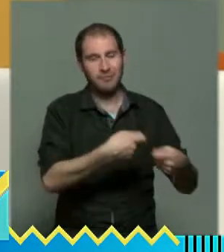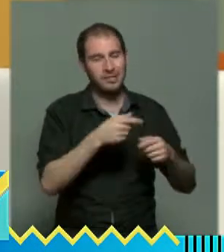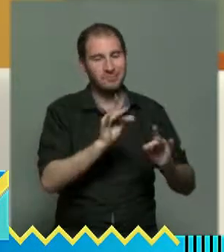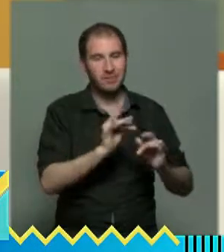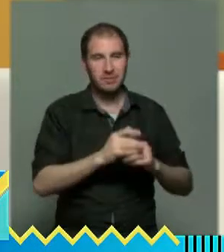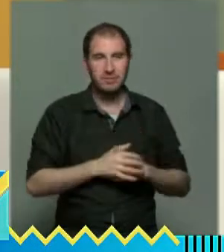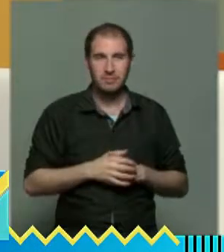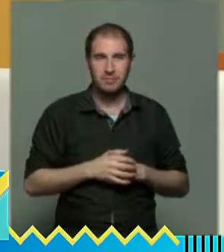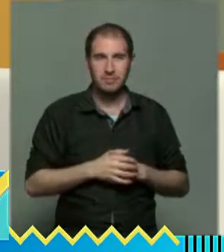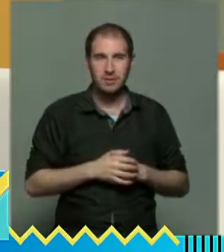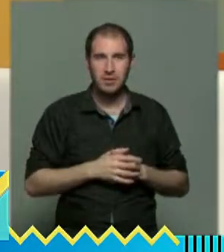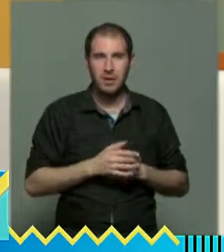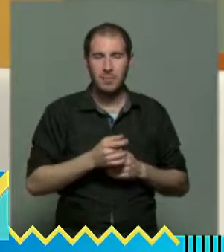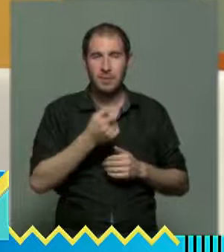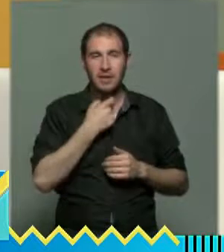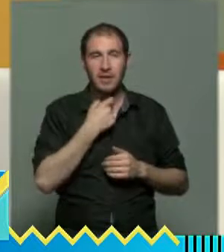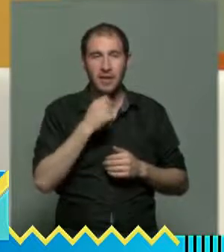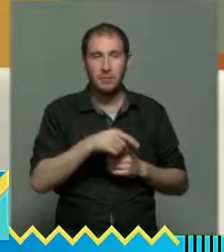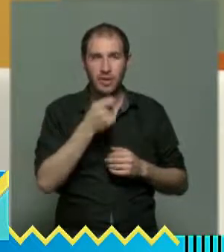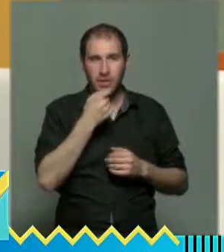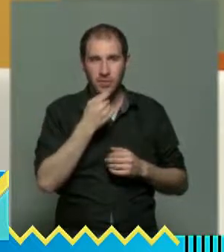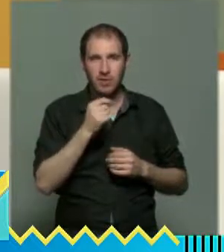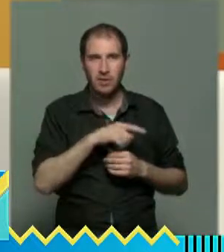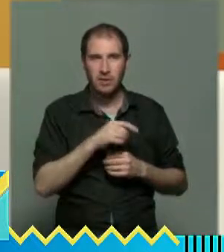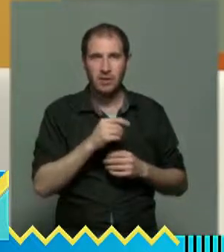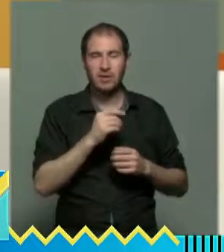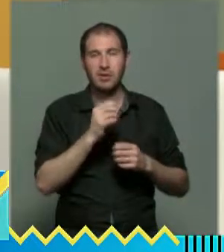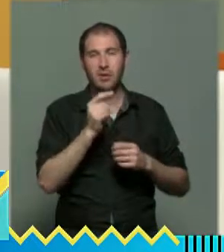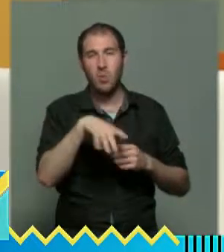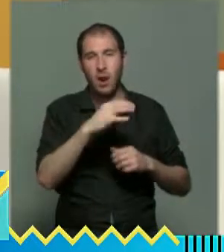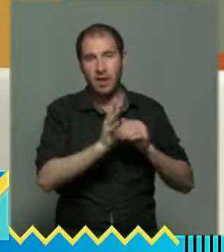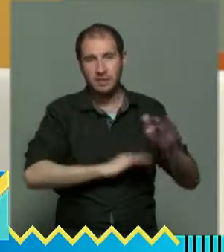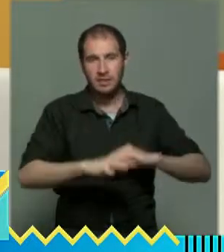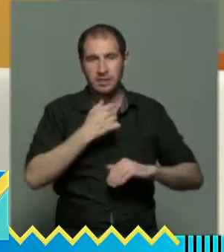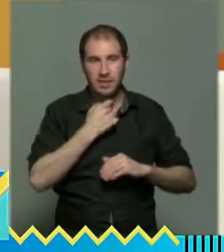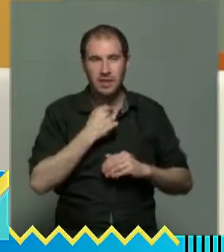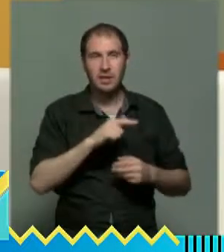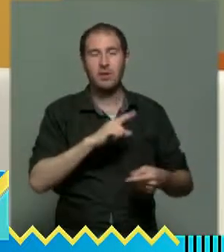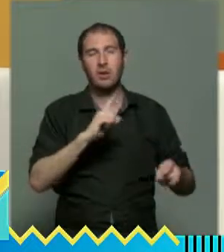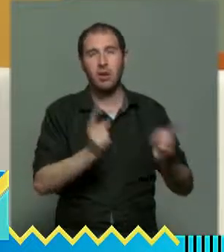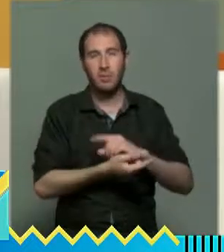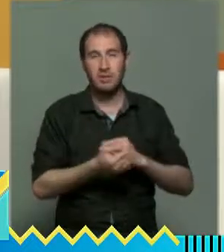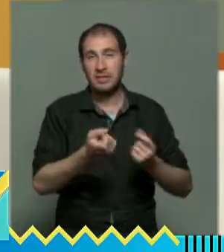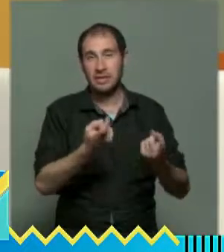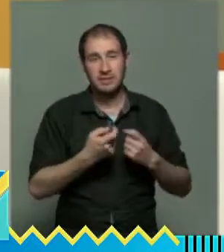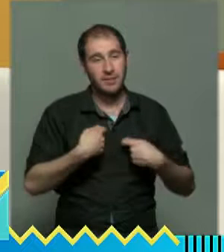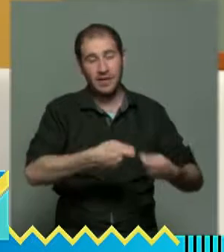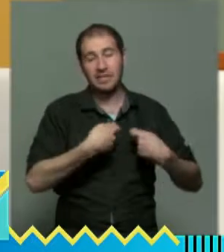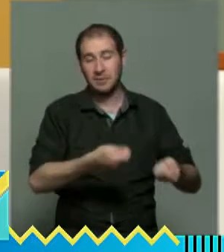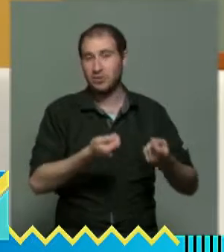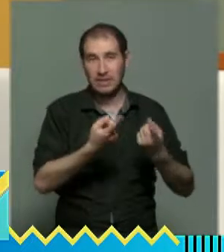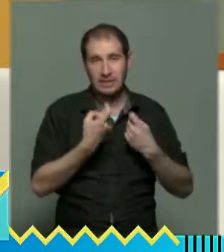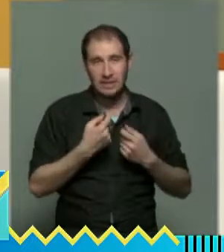y cuando uno quiere aplicar tecnología, quiere hacer transformación, quiere reconvertir, necesita